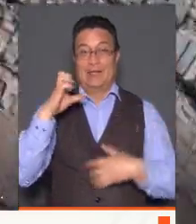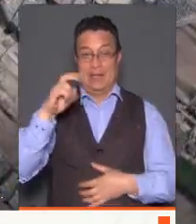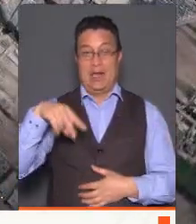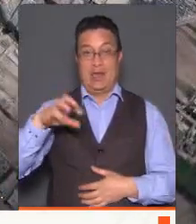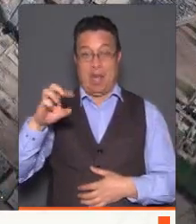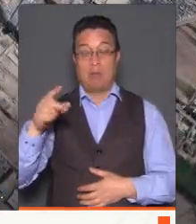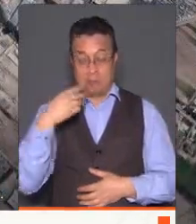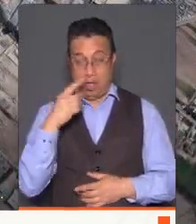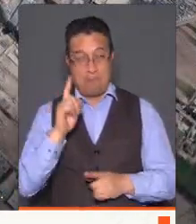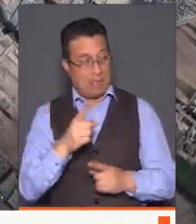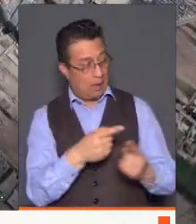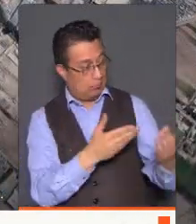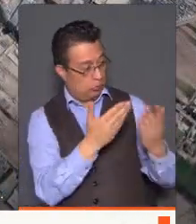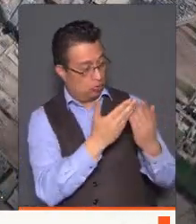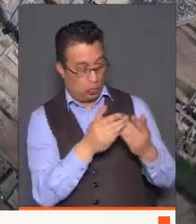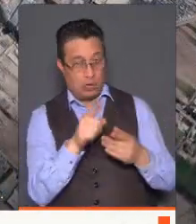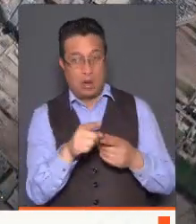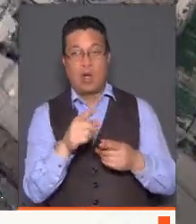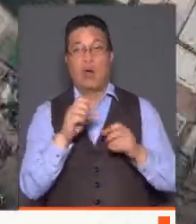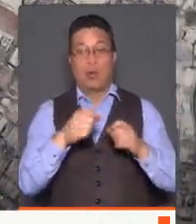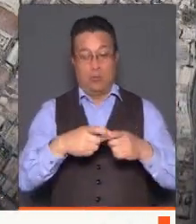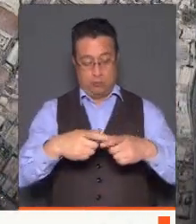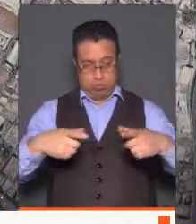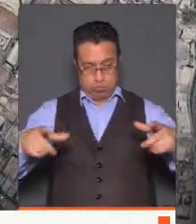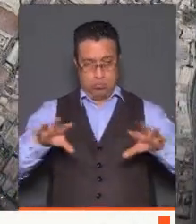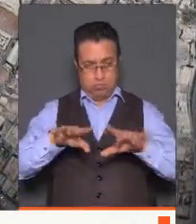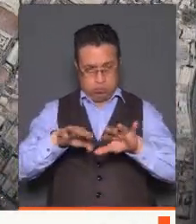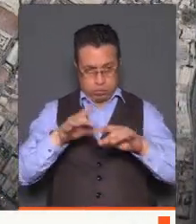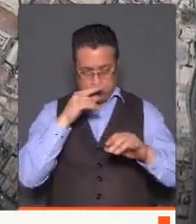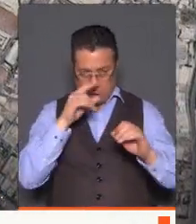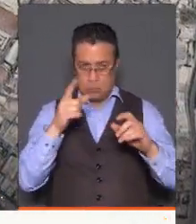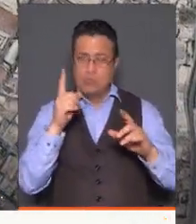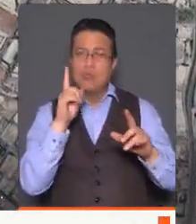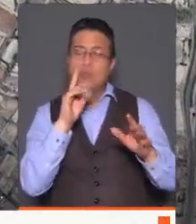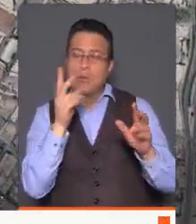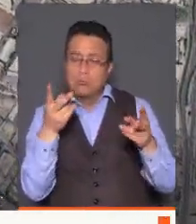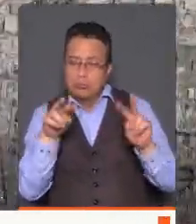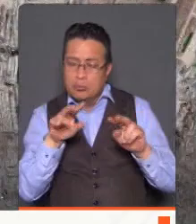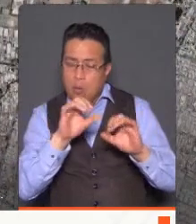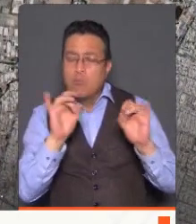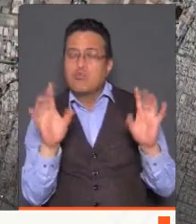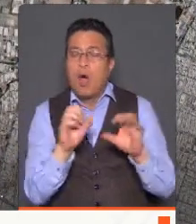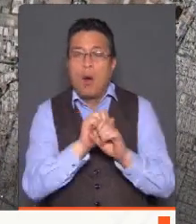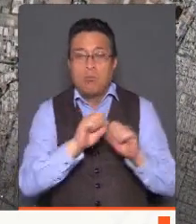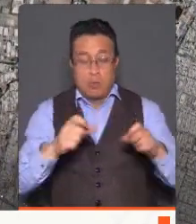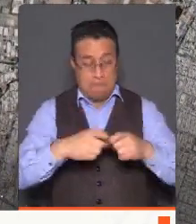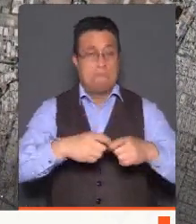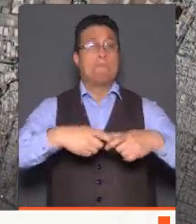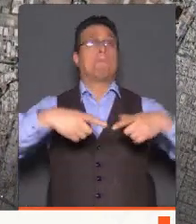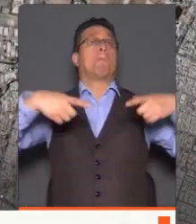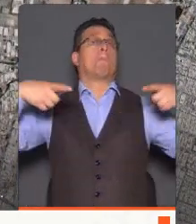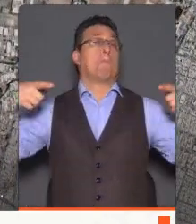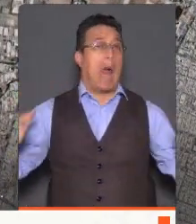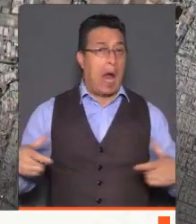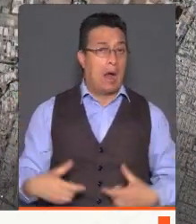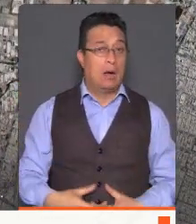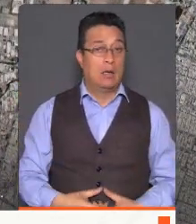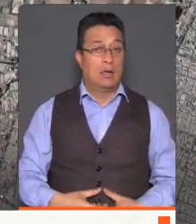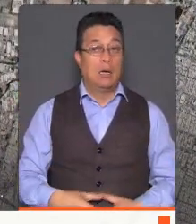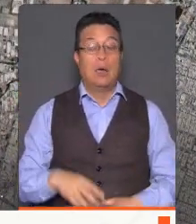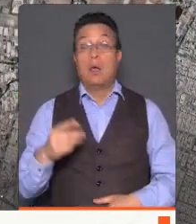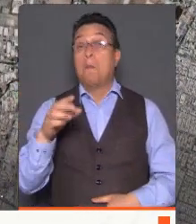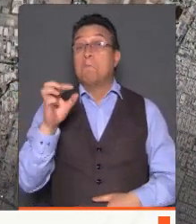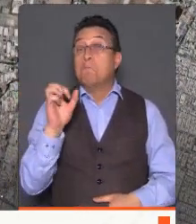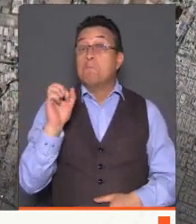estatal contiene una simulación computacional que alerta de una zona de afectación mucho mayor. En el peor